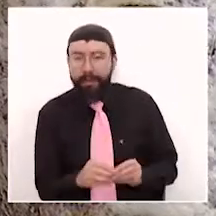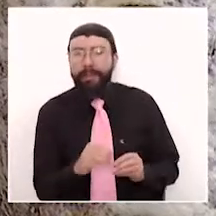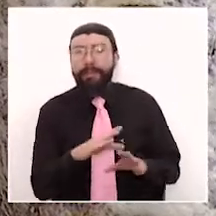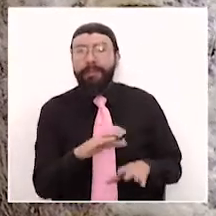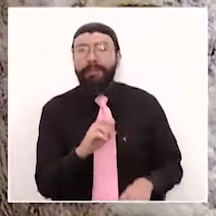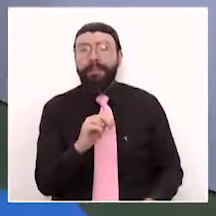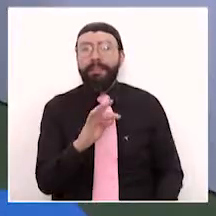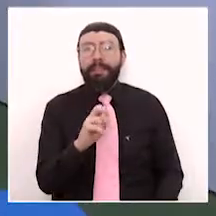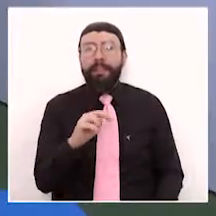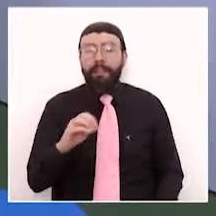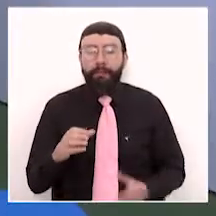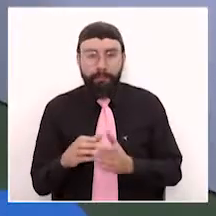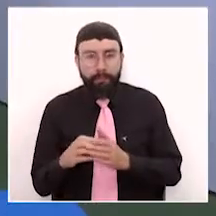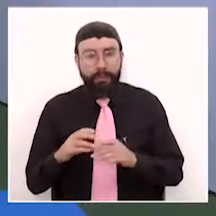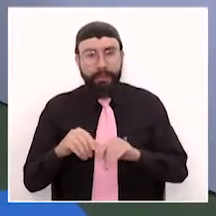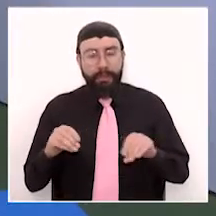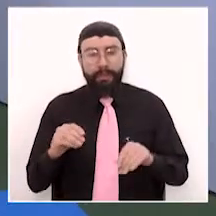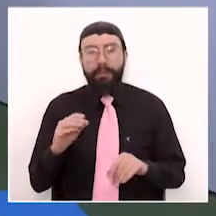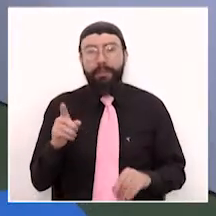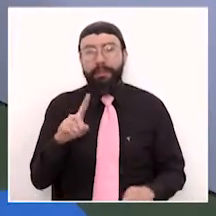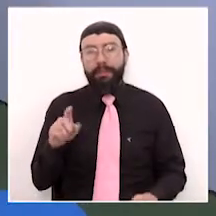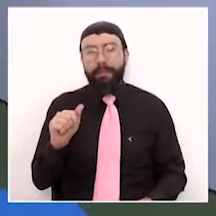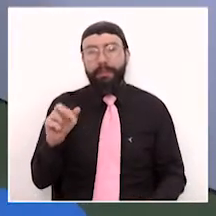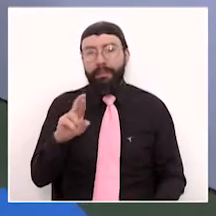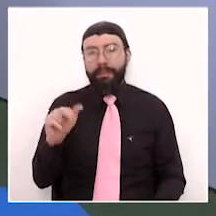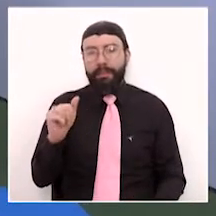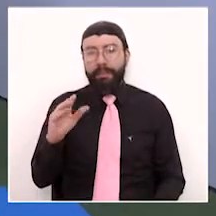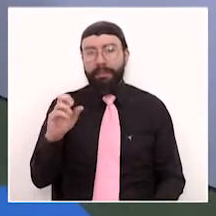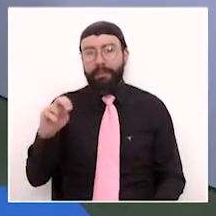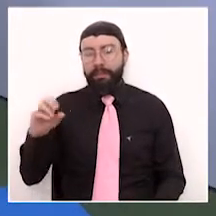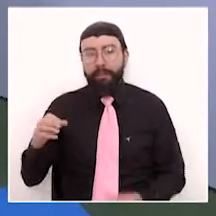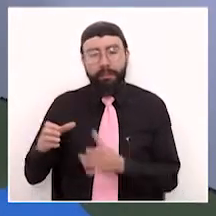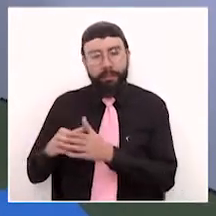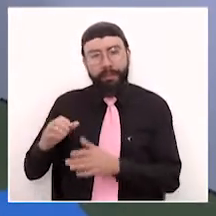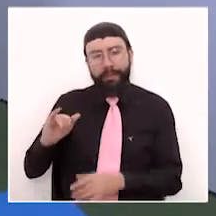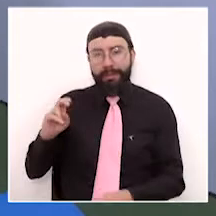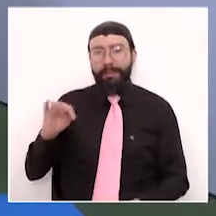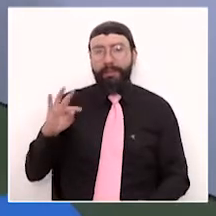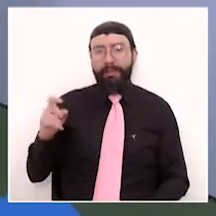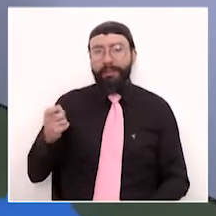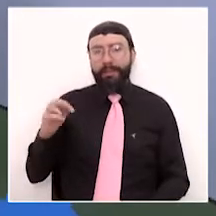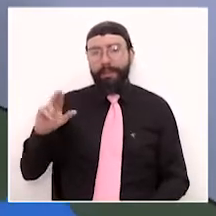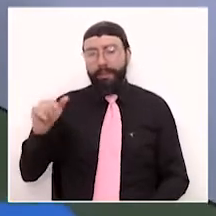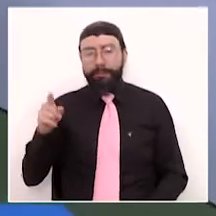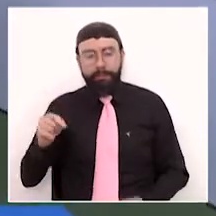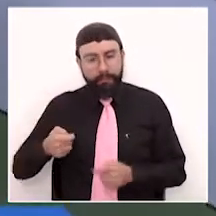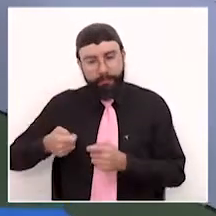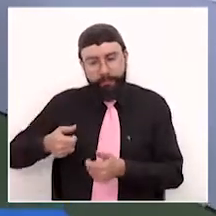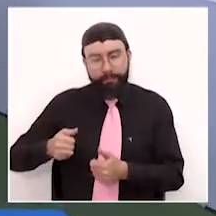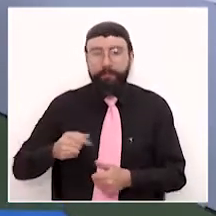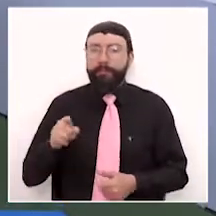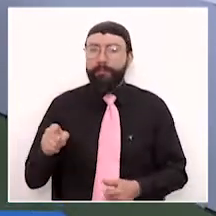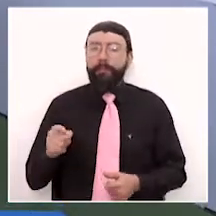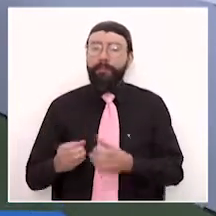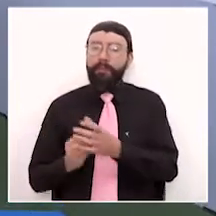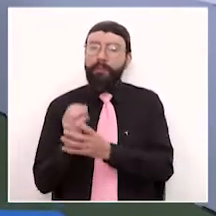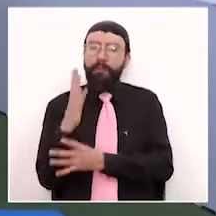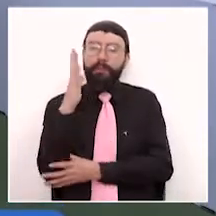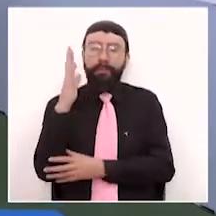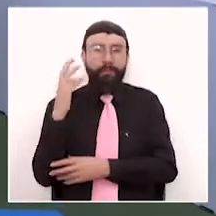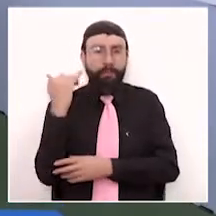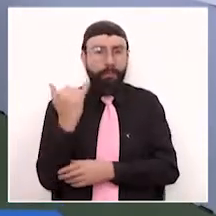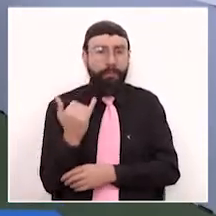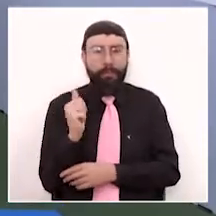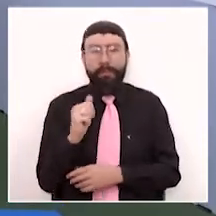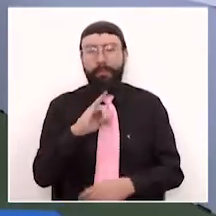harina de trigo sarraceno, harina integral y tiene una mezcla de semillas de linaza, de girasol y ajonjolí. Entonces también nos